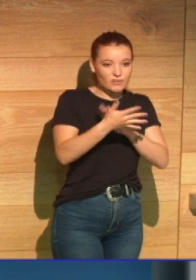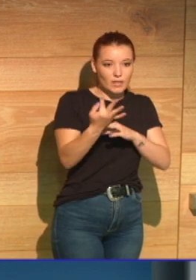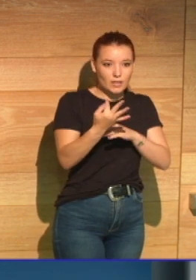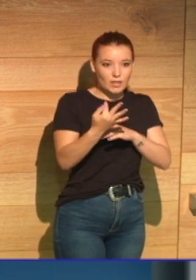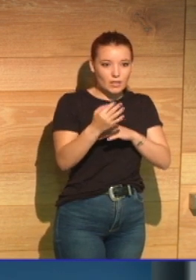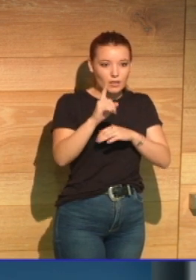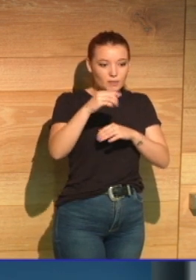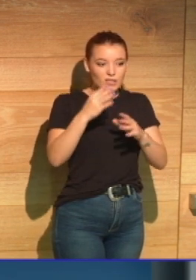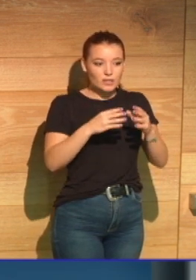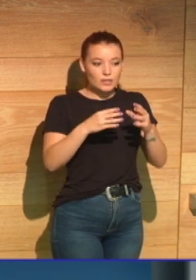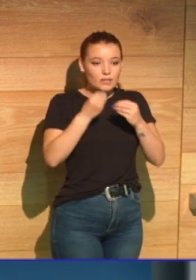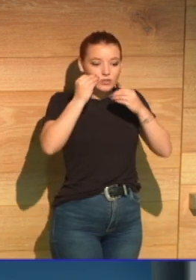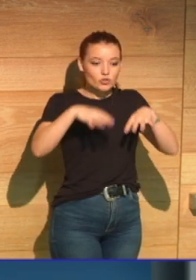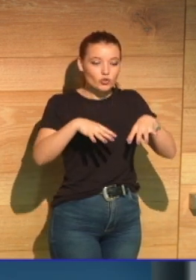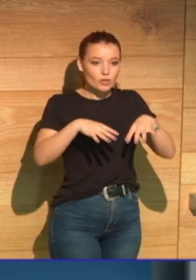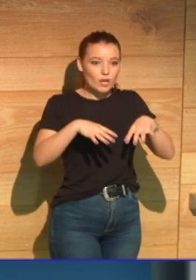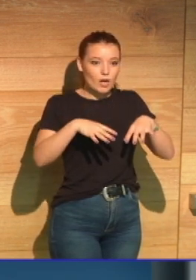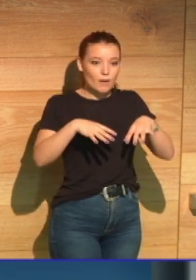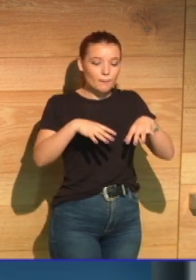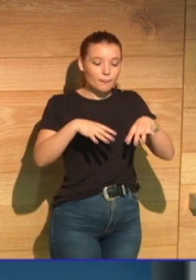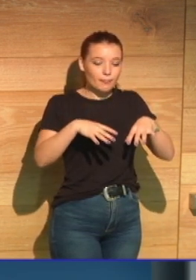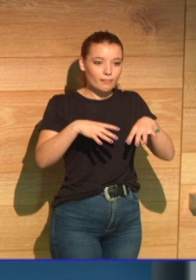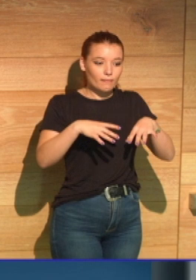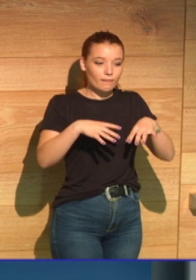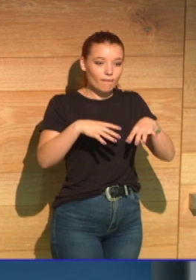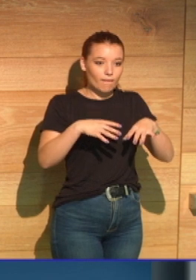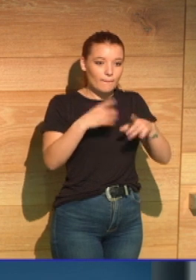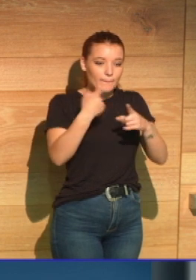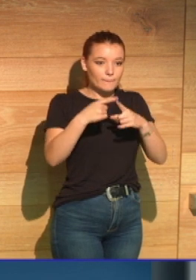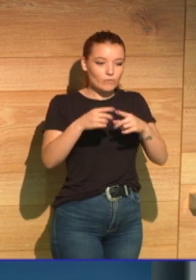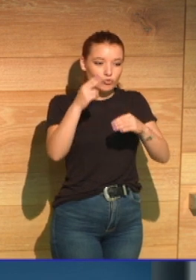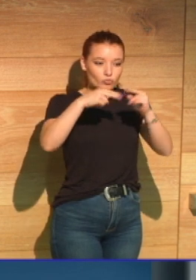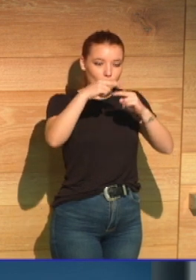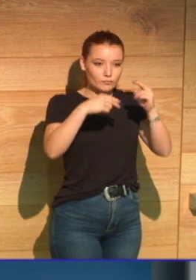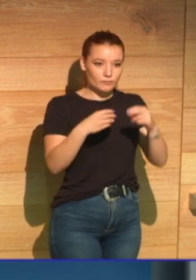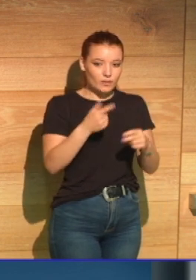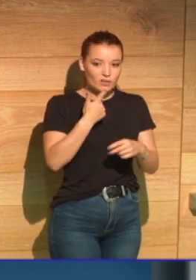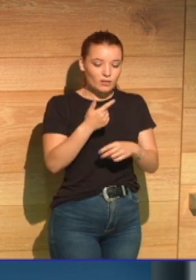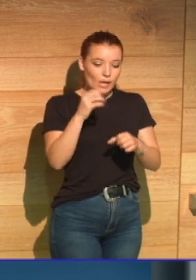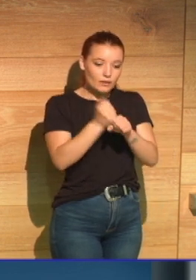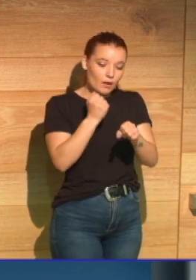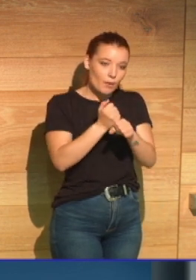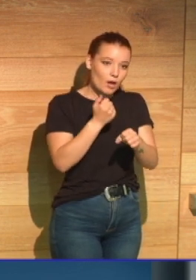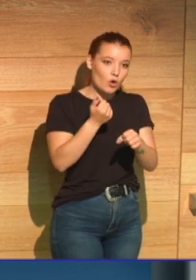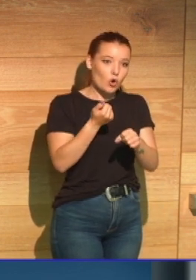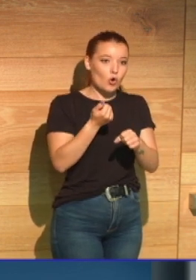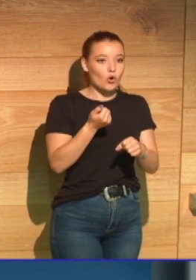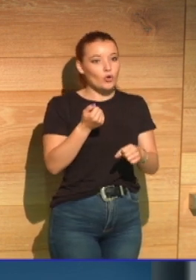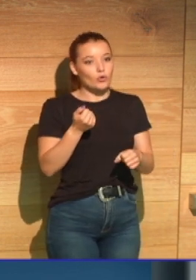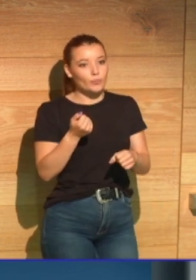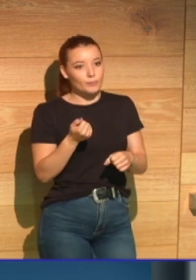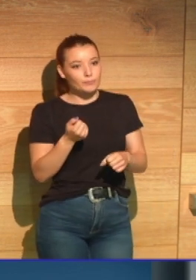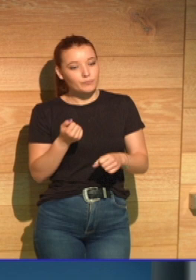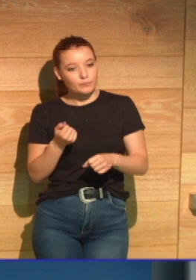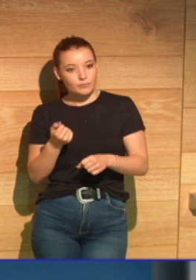los objetos. Es un espacio muy inspirador que habla oficialmente del trabajo, habla de los ferrocarriles, fundamentalmente ese es el lugar